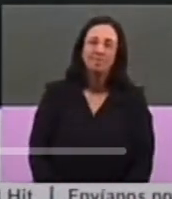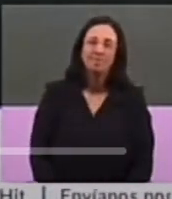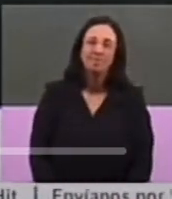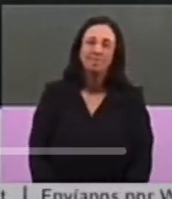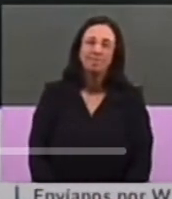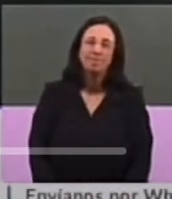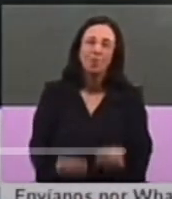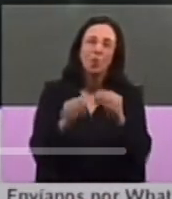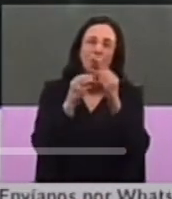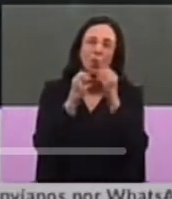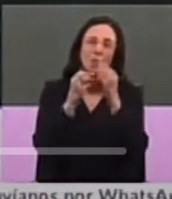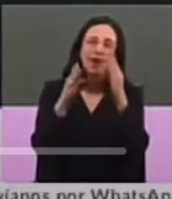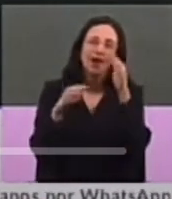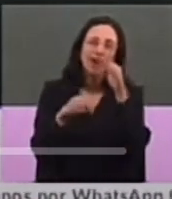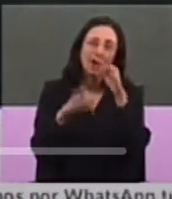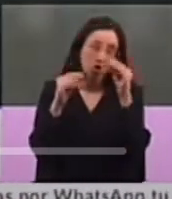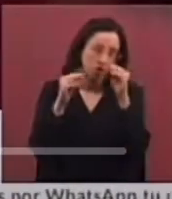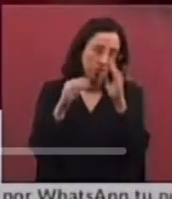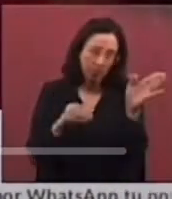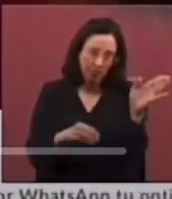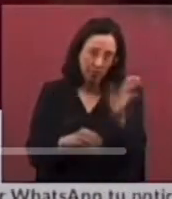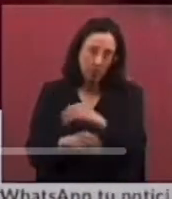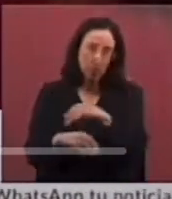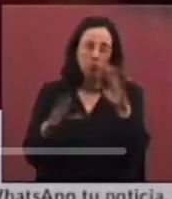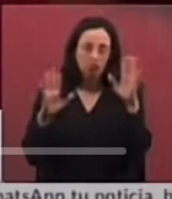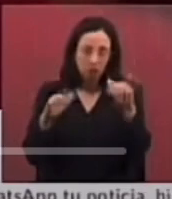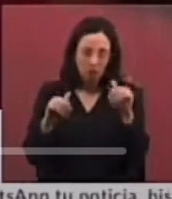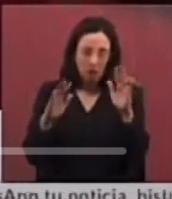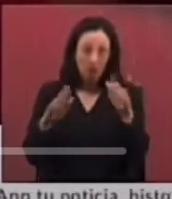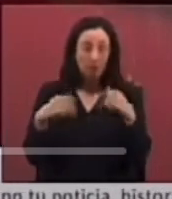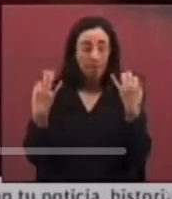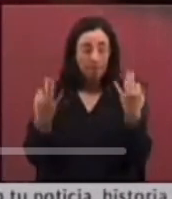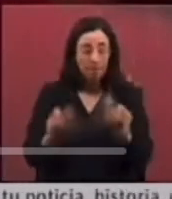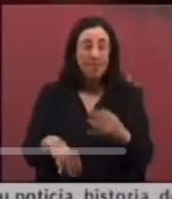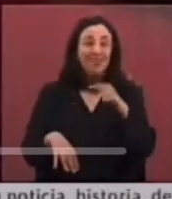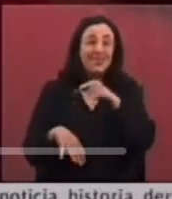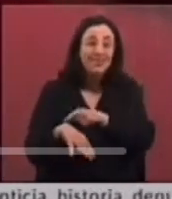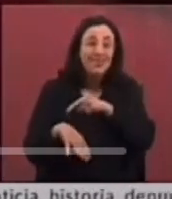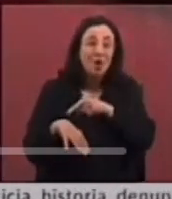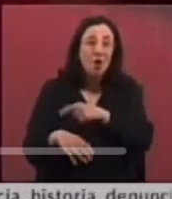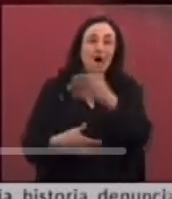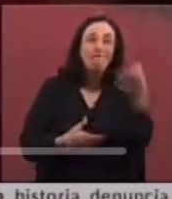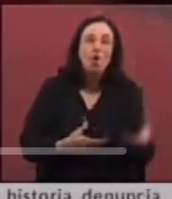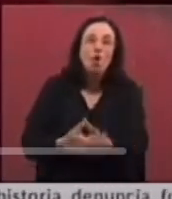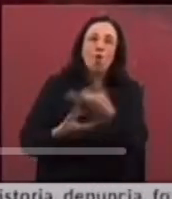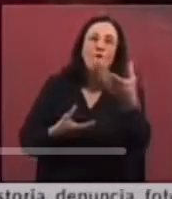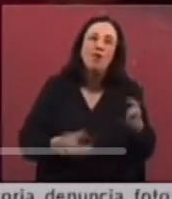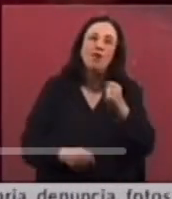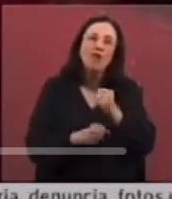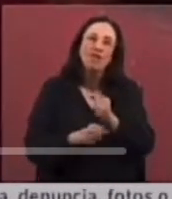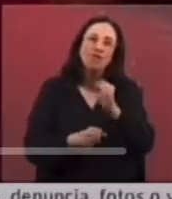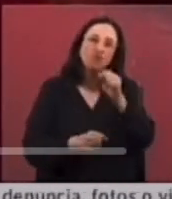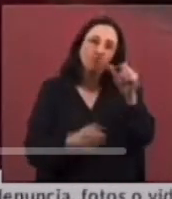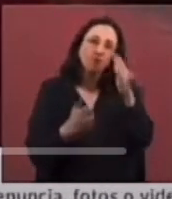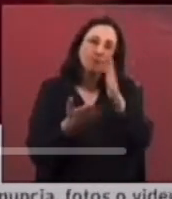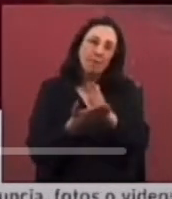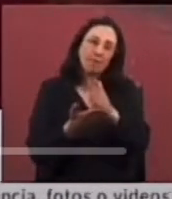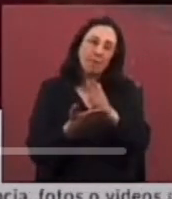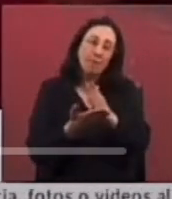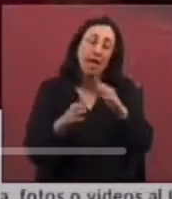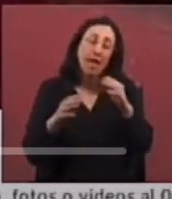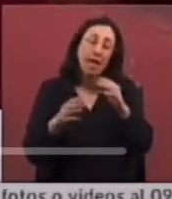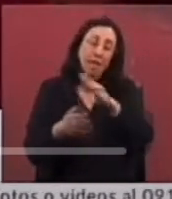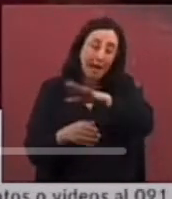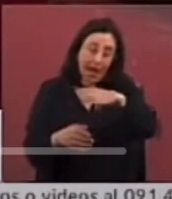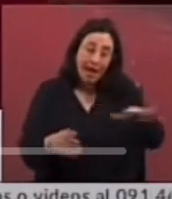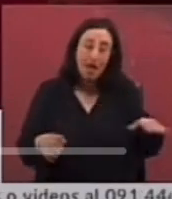Emilio, ¿cómo estás tú? Buenas noches, saludos para todos. A esta hora los bomberos están trabajando aquí en el balneario La Paloma. Acaba